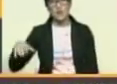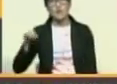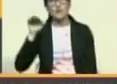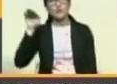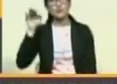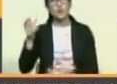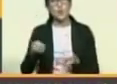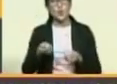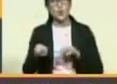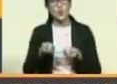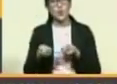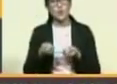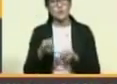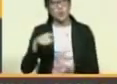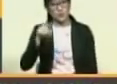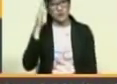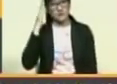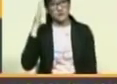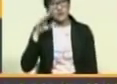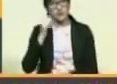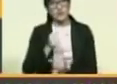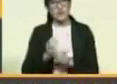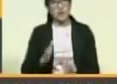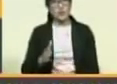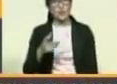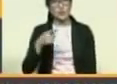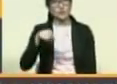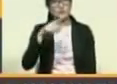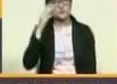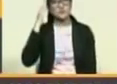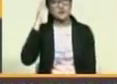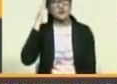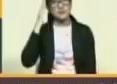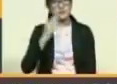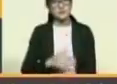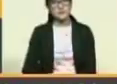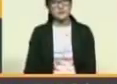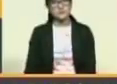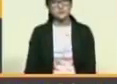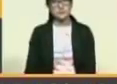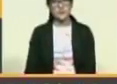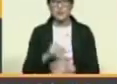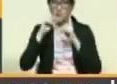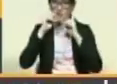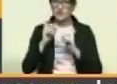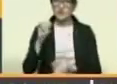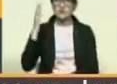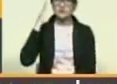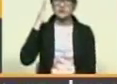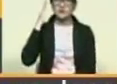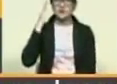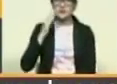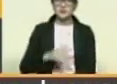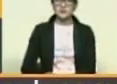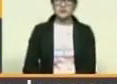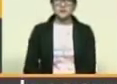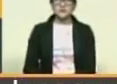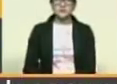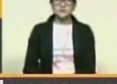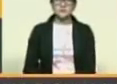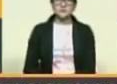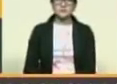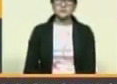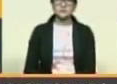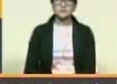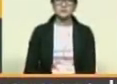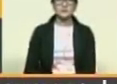económico. Deben saber los trabajadores, las trabajadoras, deben saber los profesionales y las profesionales del Estado de Bolívar. Debe